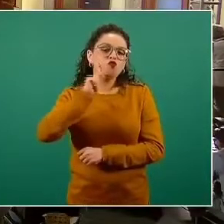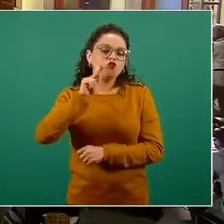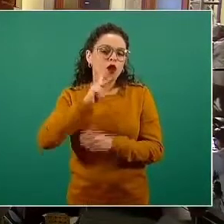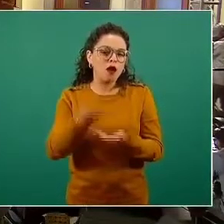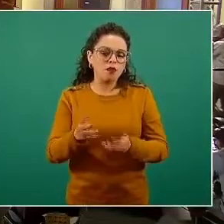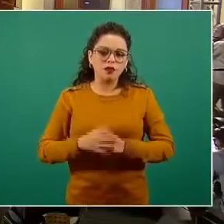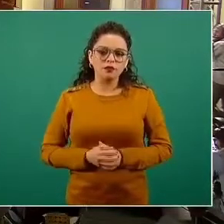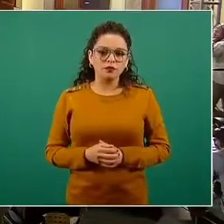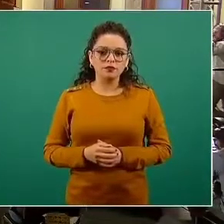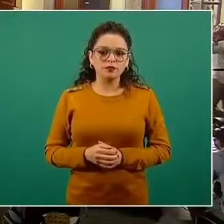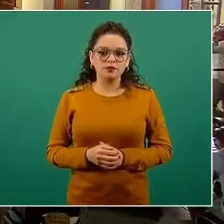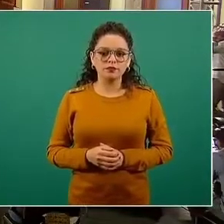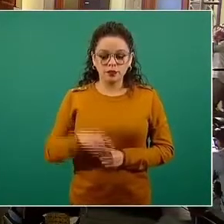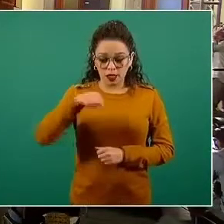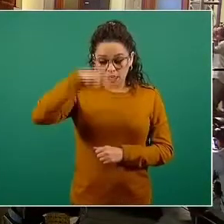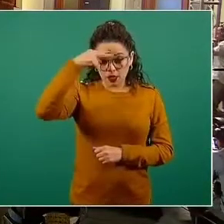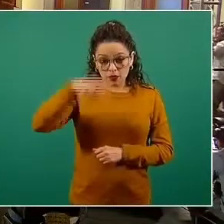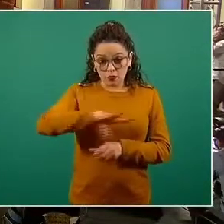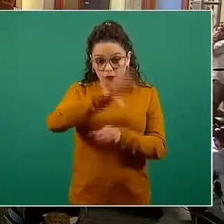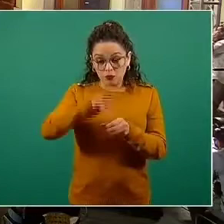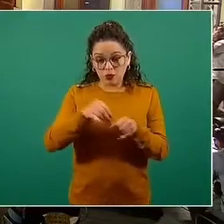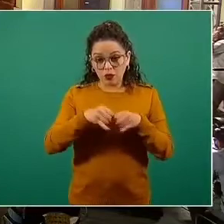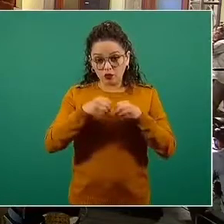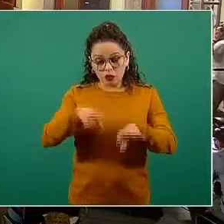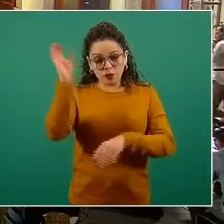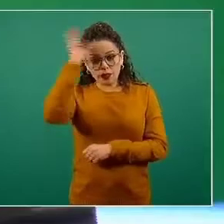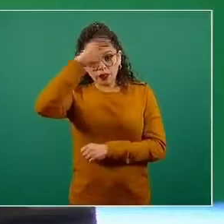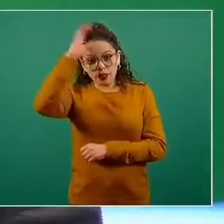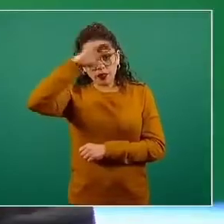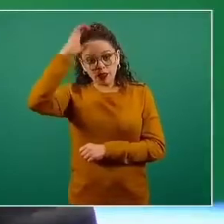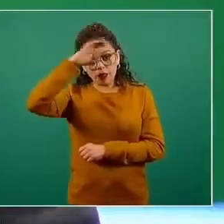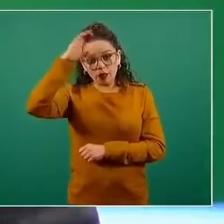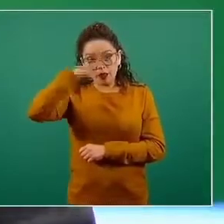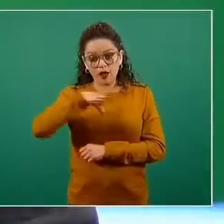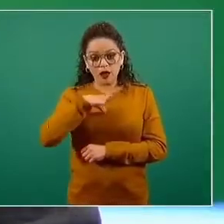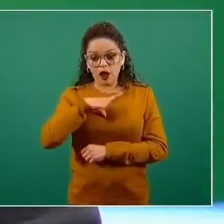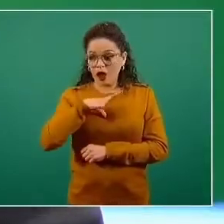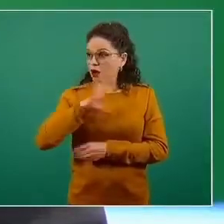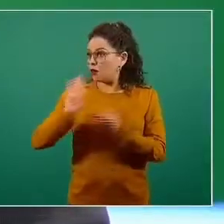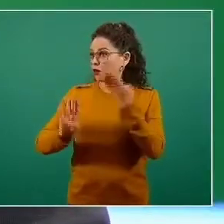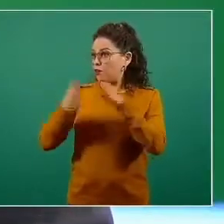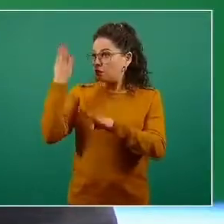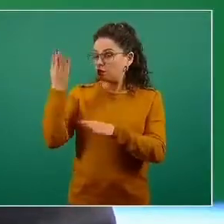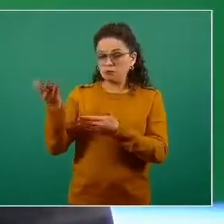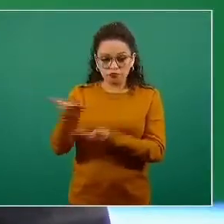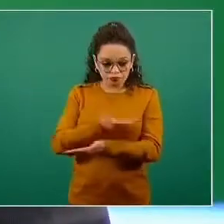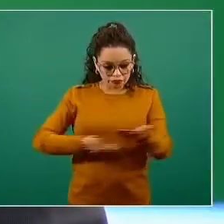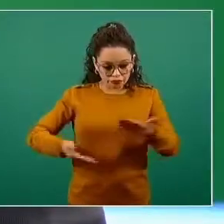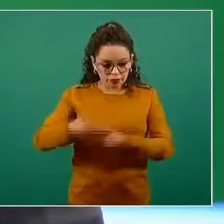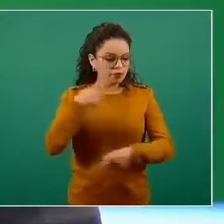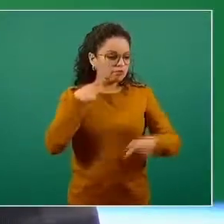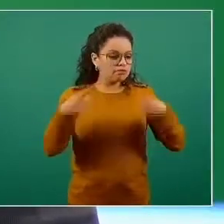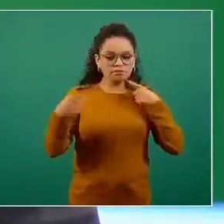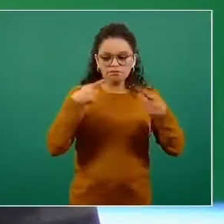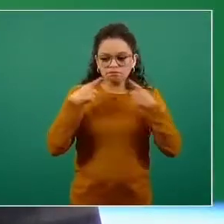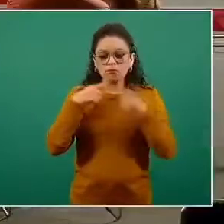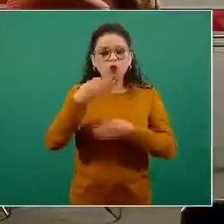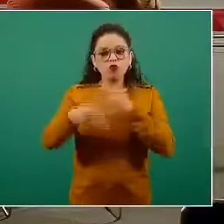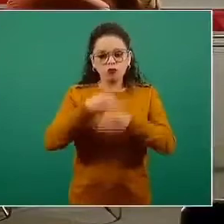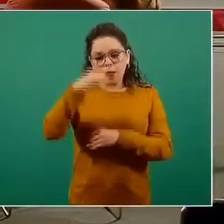En México, toda la información científica que está en el mundo y que se discute en el mundo, la